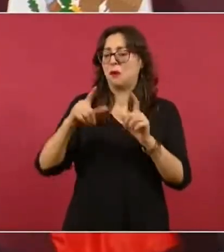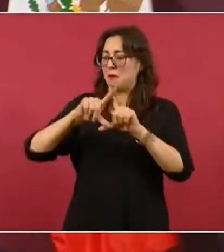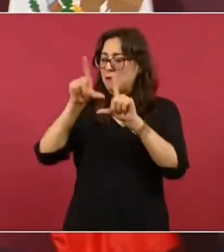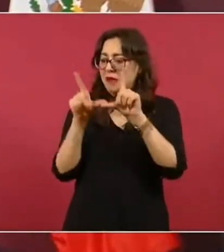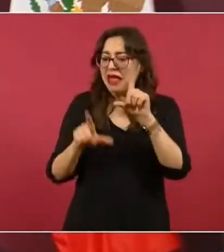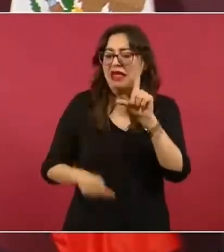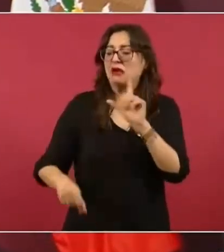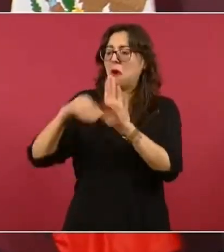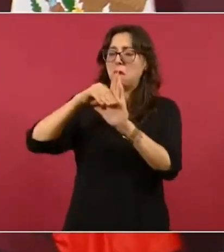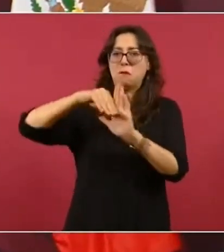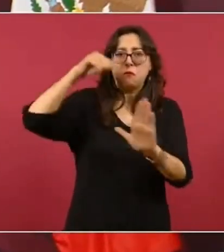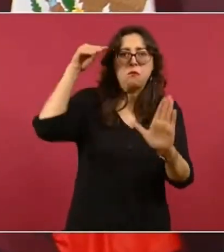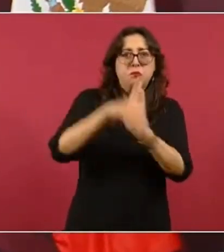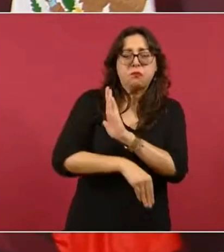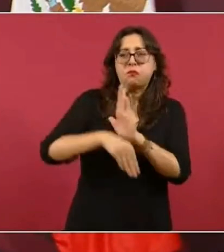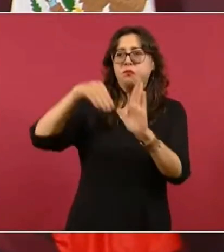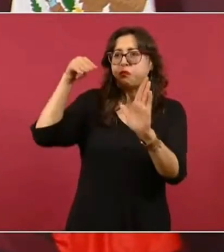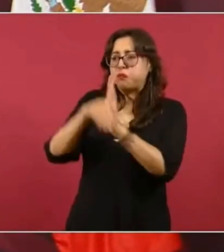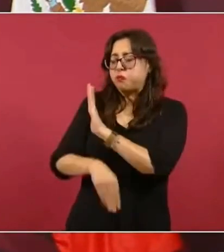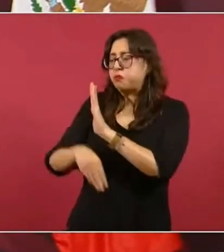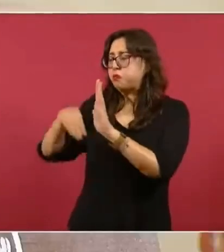causa principal